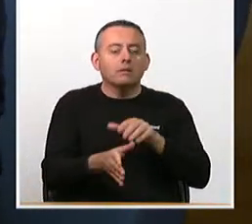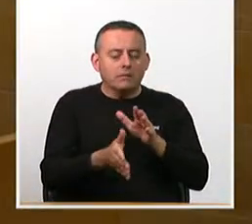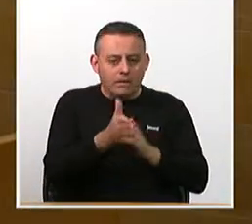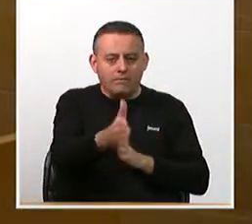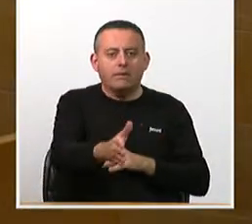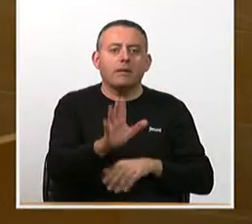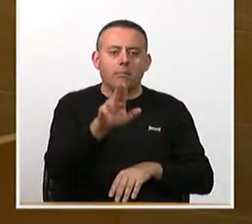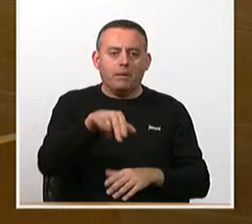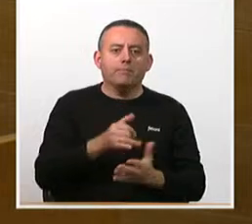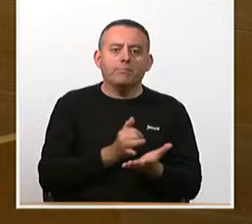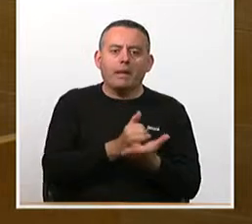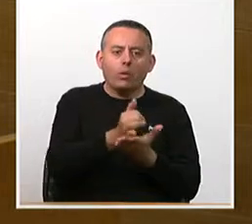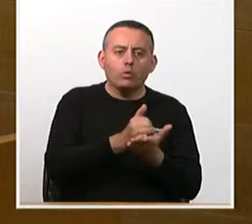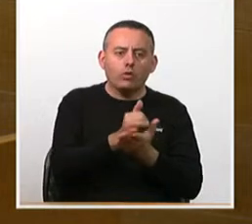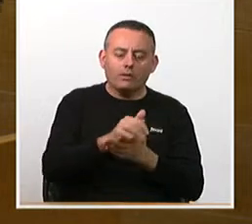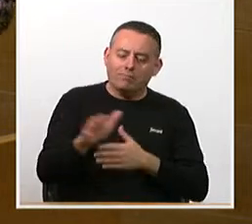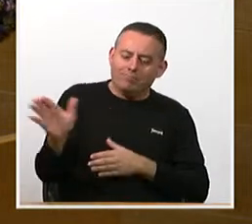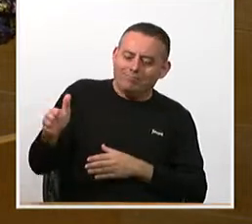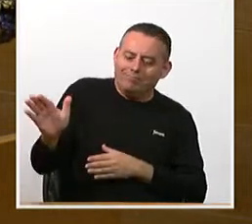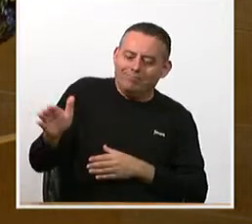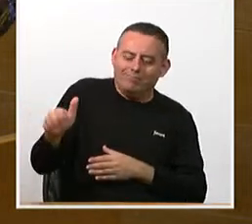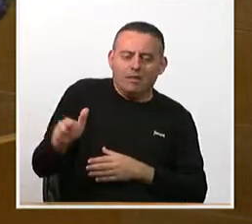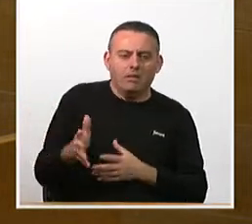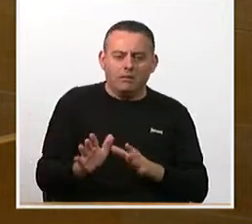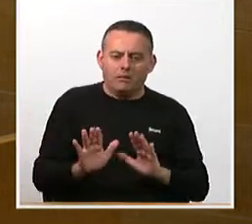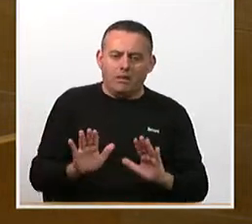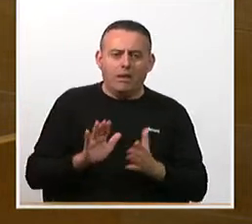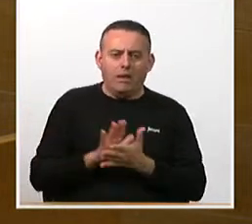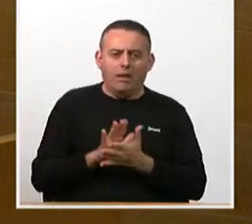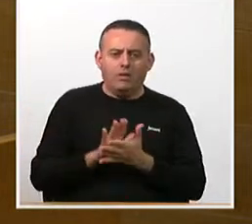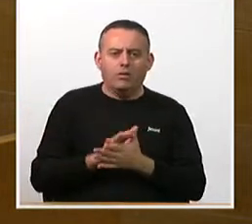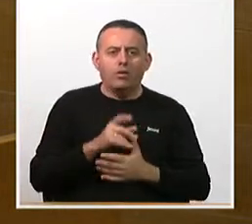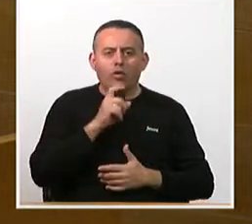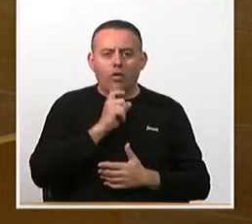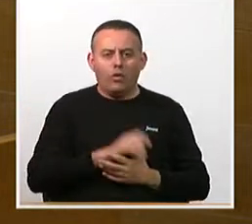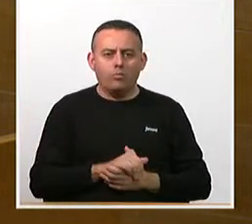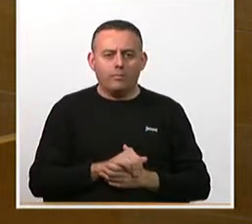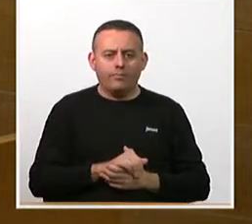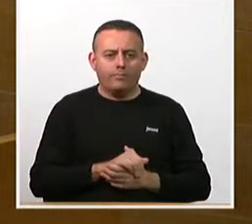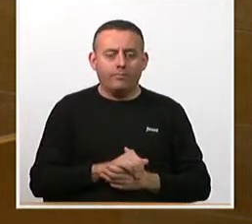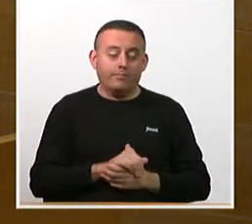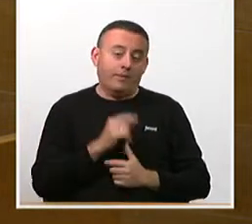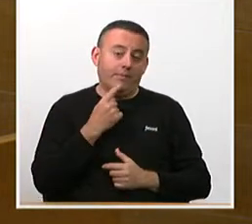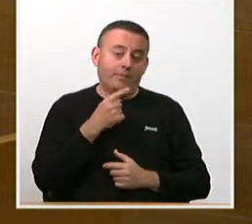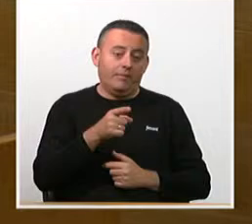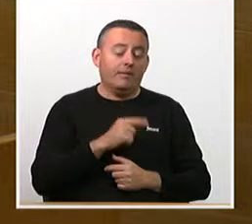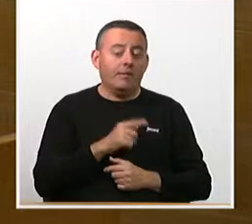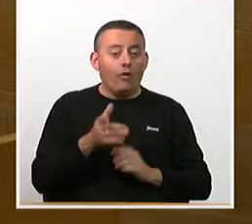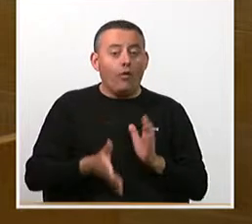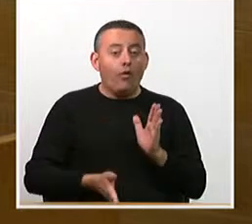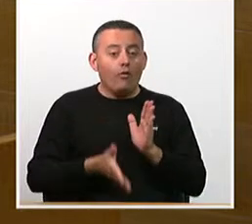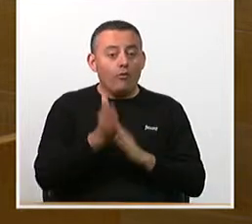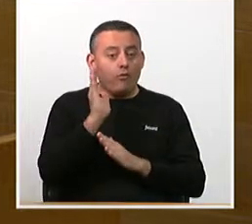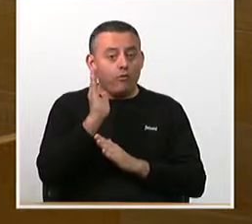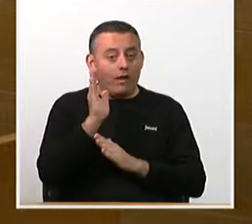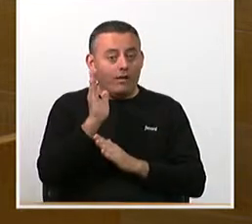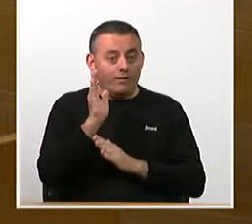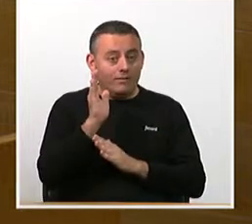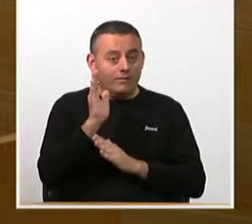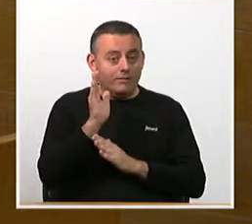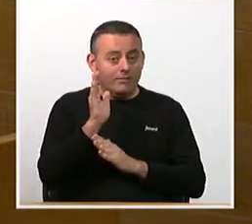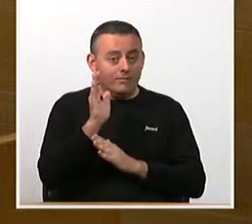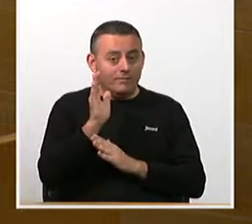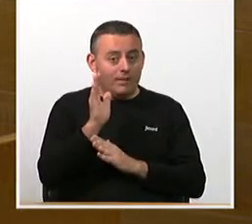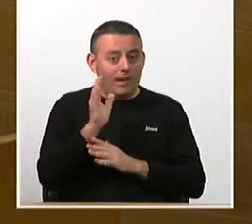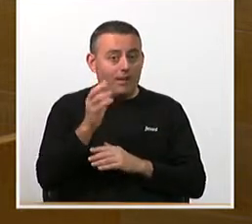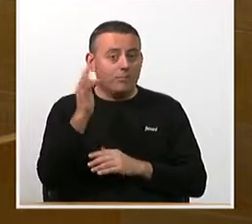agricult y aqu F porana y volvió trasquilado